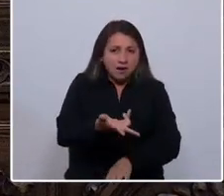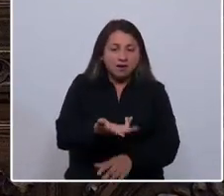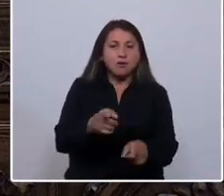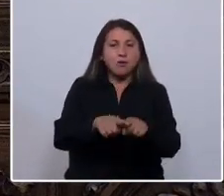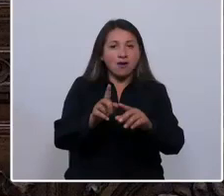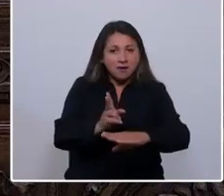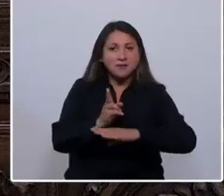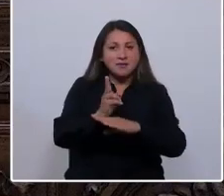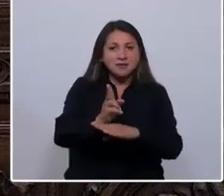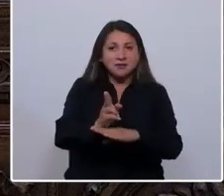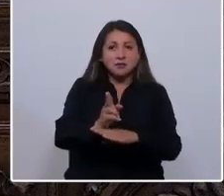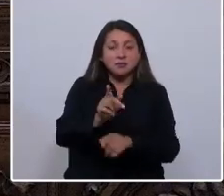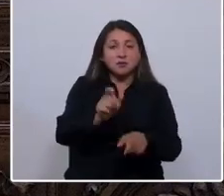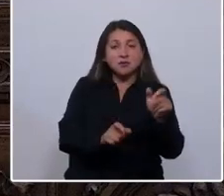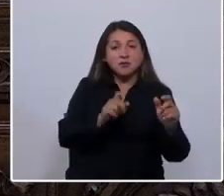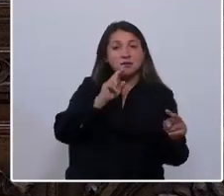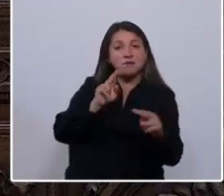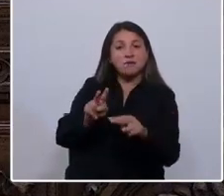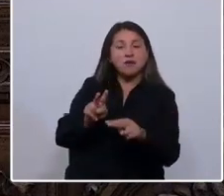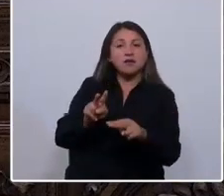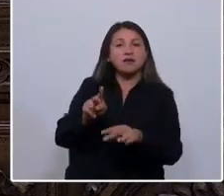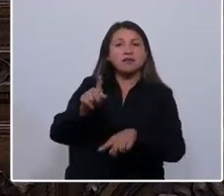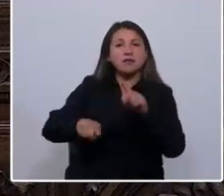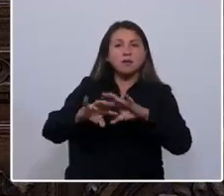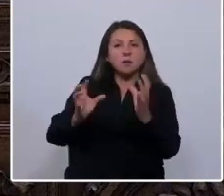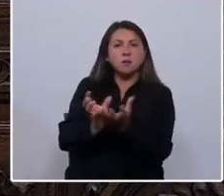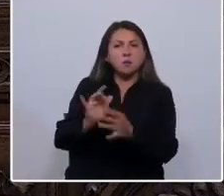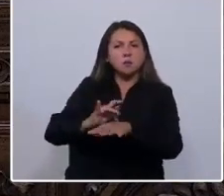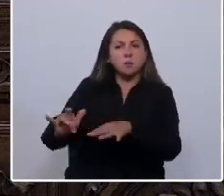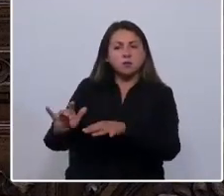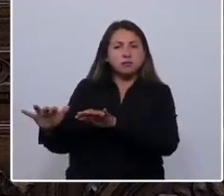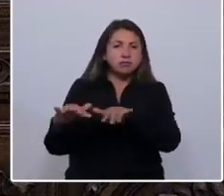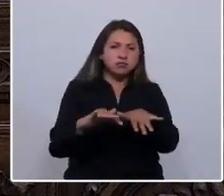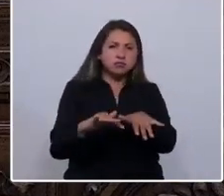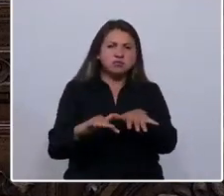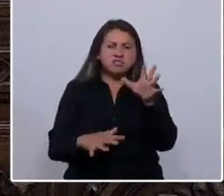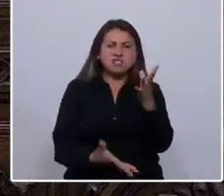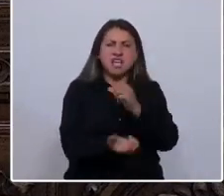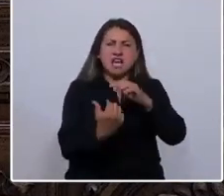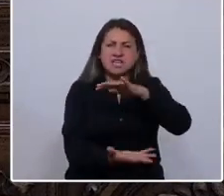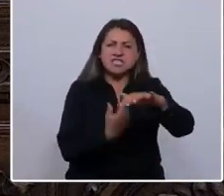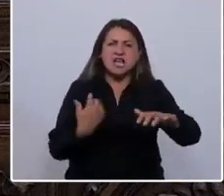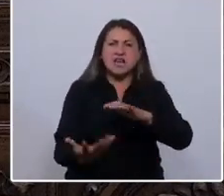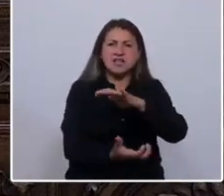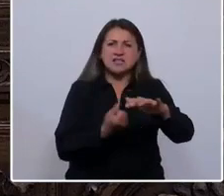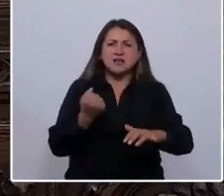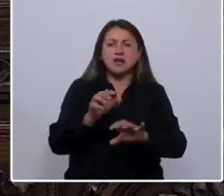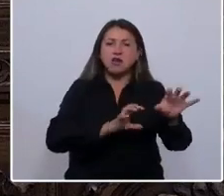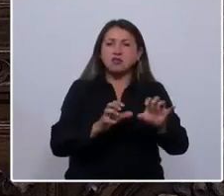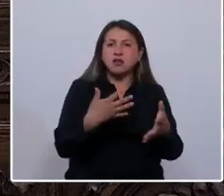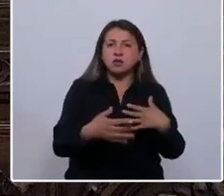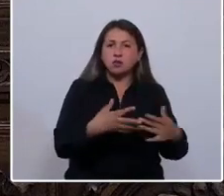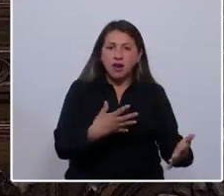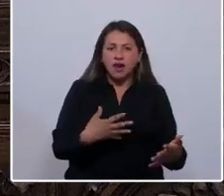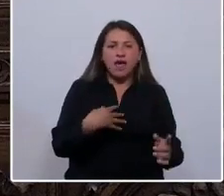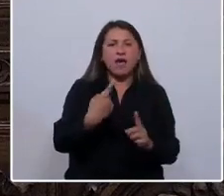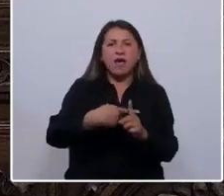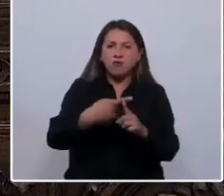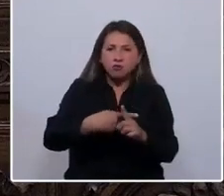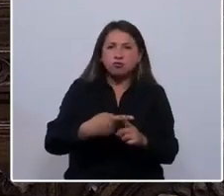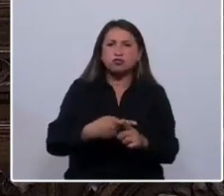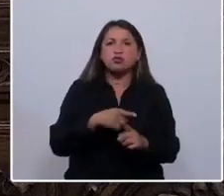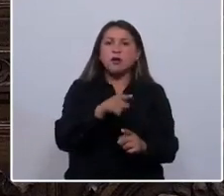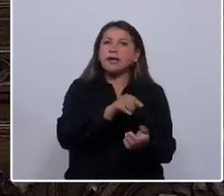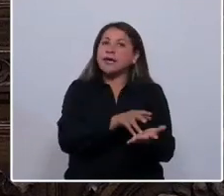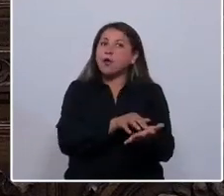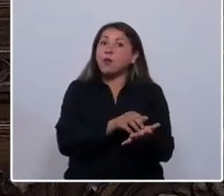Represento a quienes han visto a su tierra desnuda y expuesta ante los ojos del extractivismo, una mirada impúdica y lasciva que se posa donde calcula que